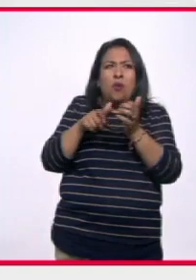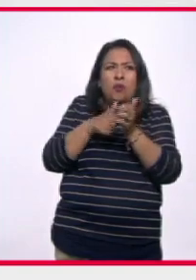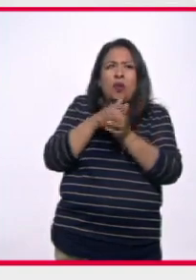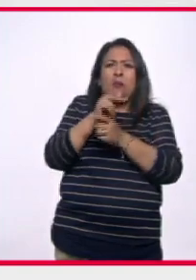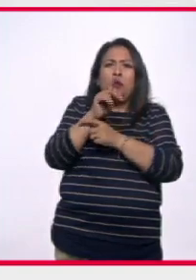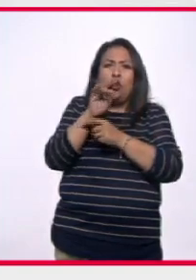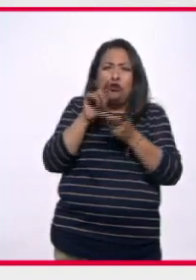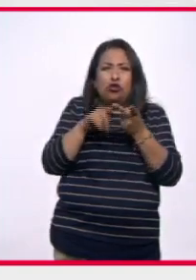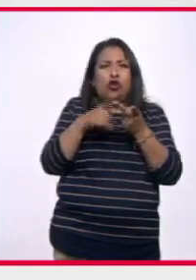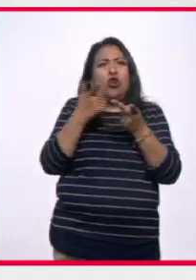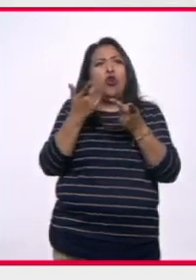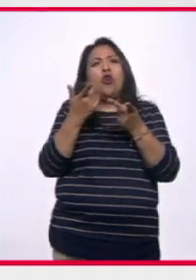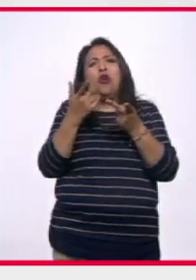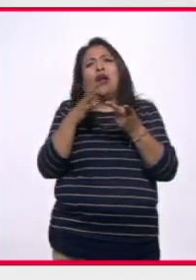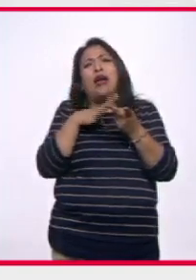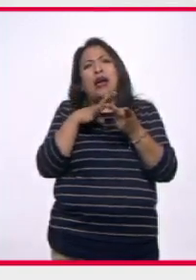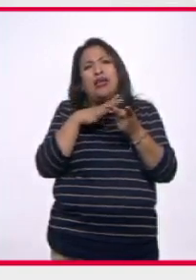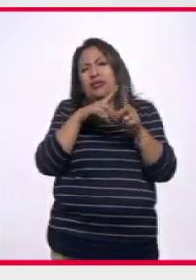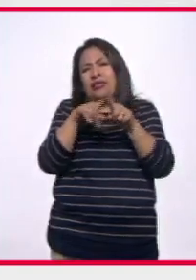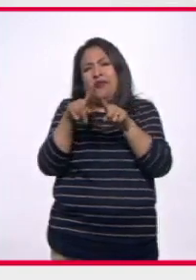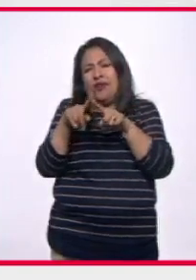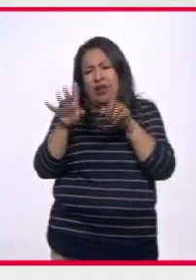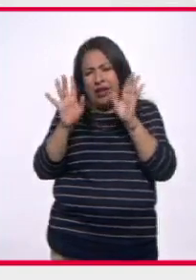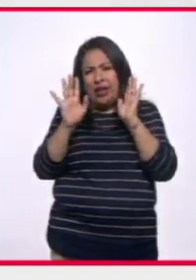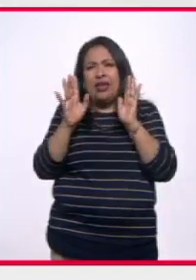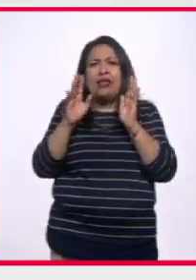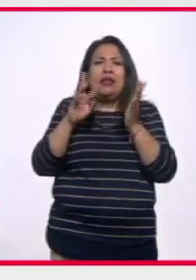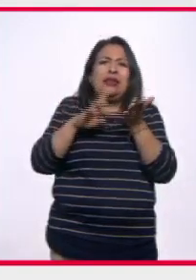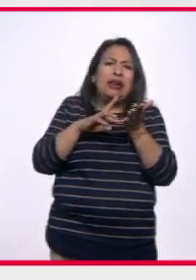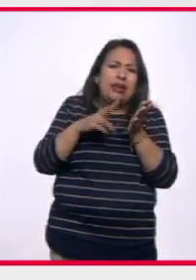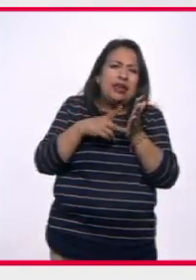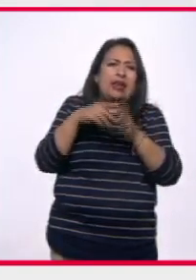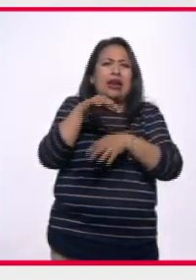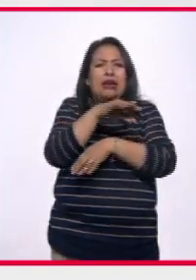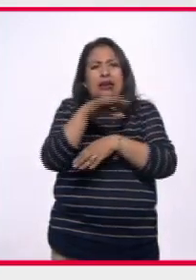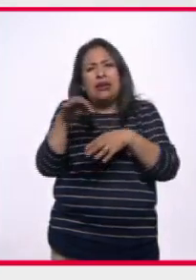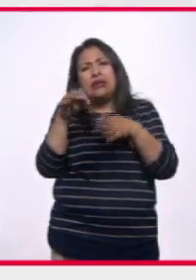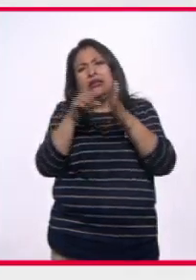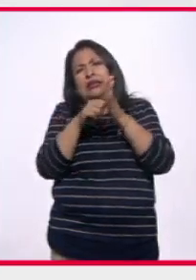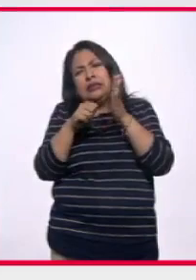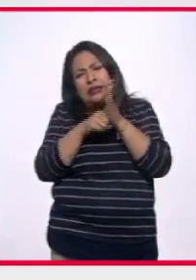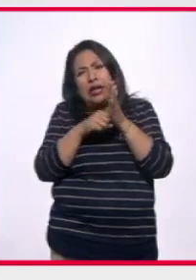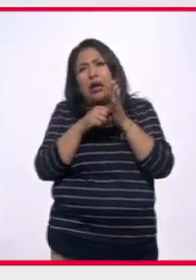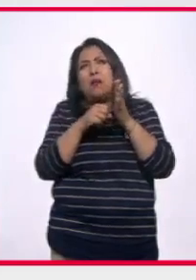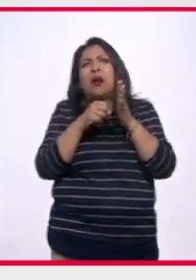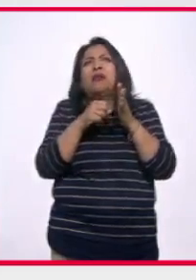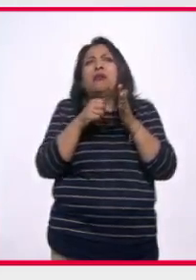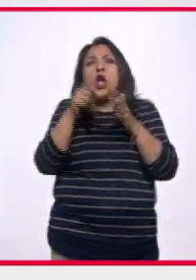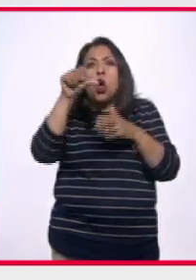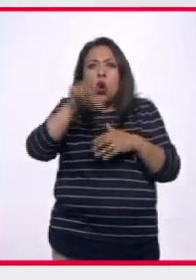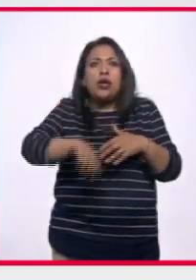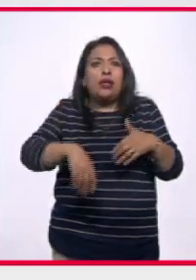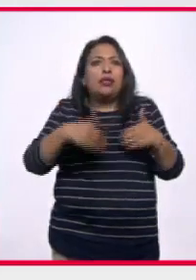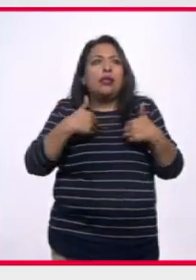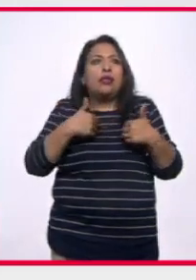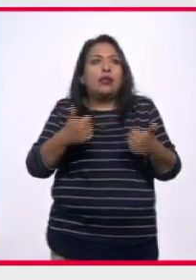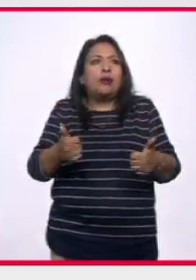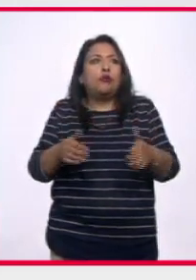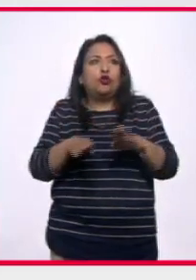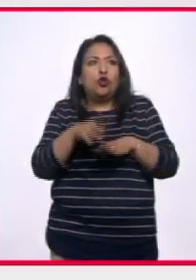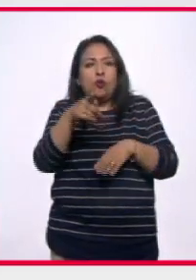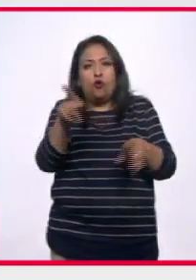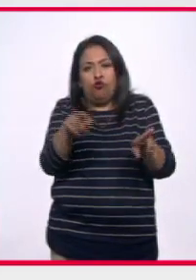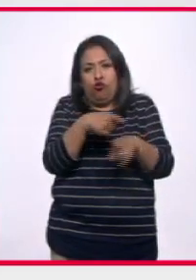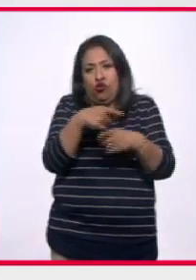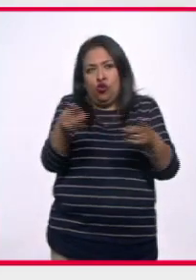producción de instrumentos en la producción de ingenierías y de sistemas y de maquinarias que hacen que hoy entendamos cómo entendemos